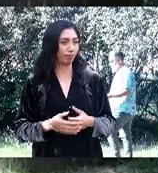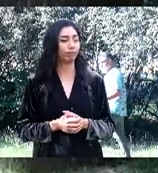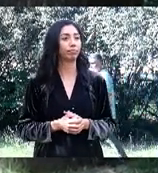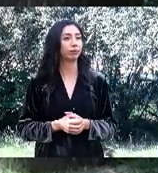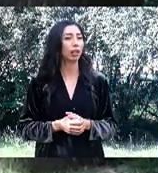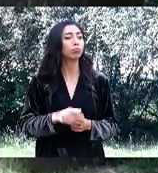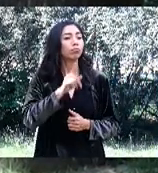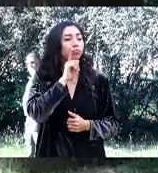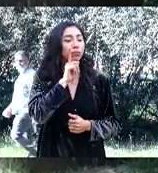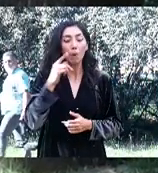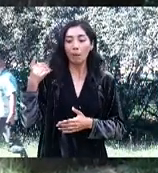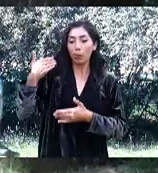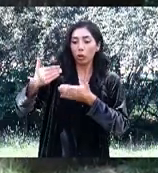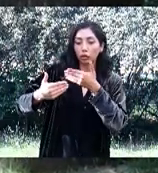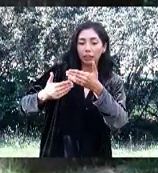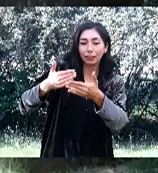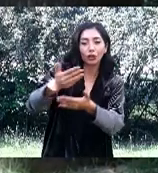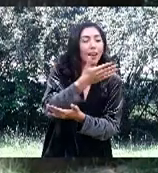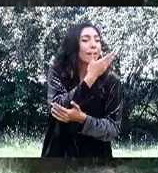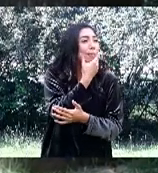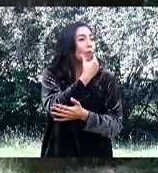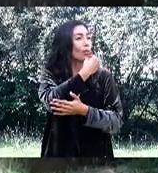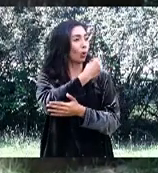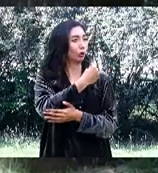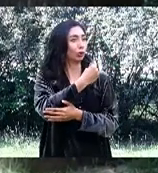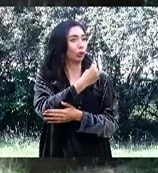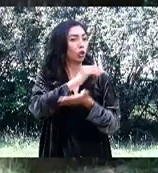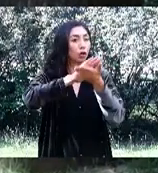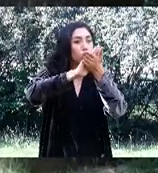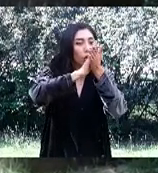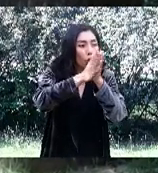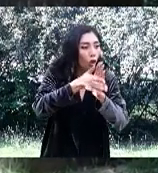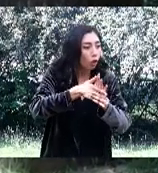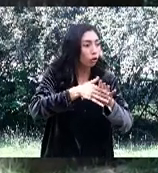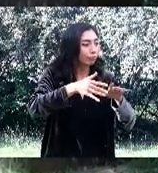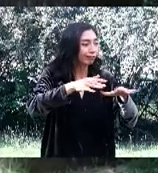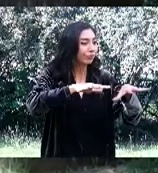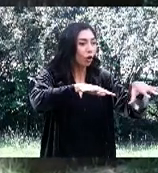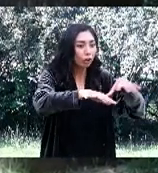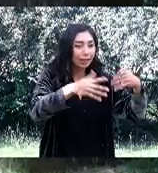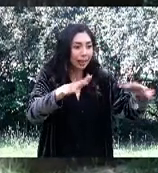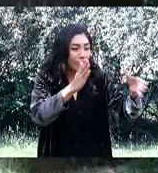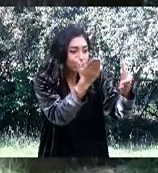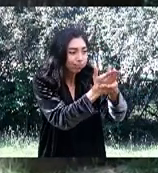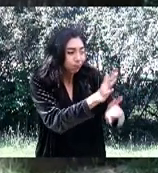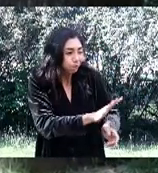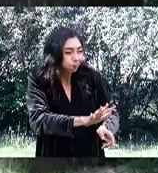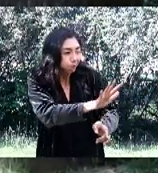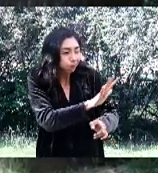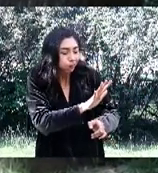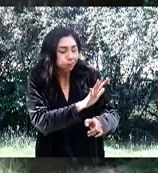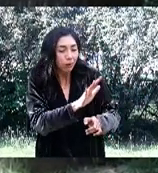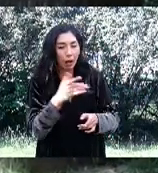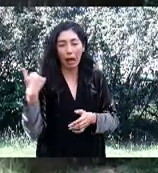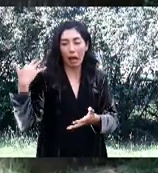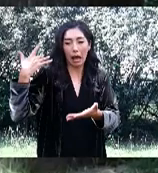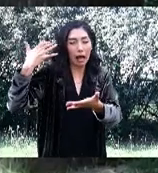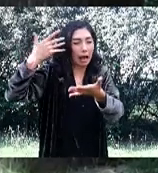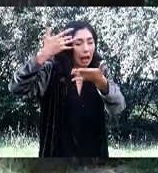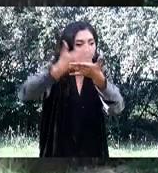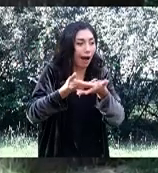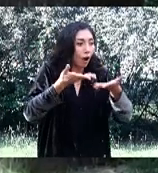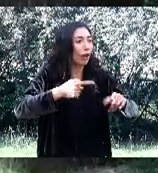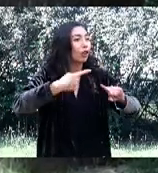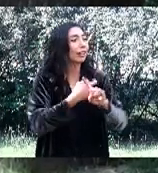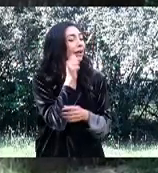un hermoso proceso de volver a mirar todo aquello que se ha archivado durante todos estos años no como un gesto